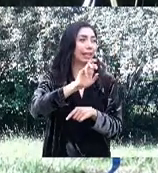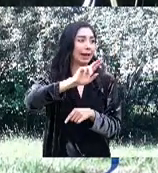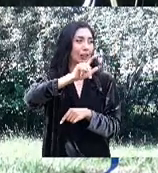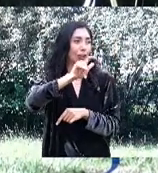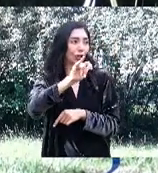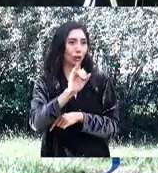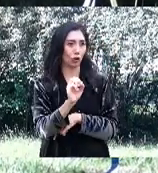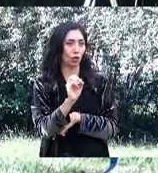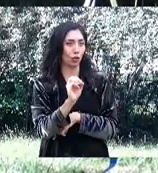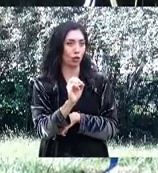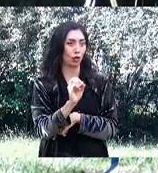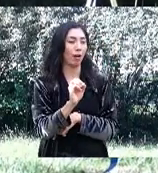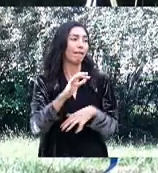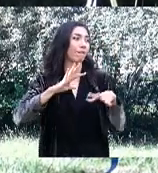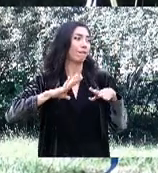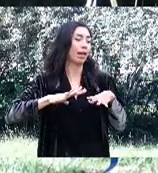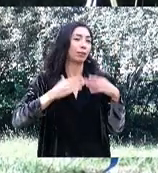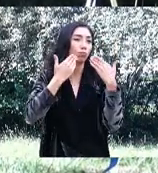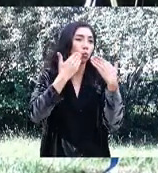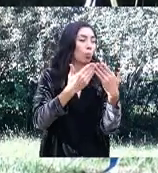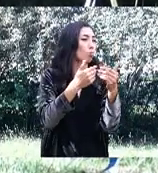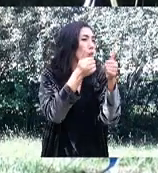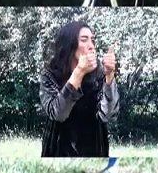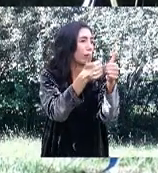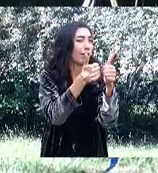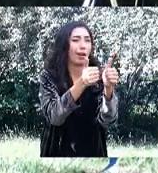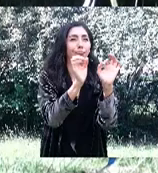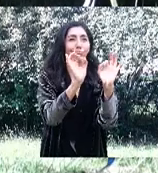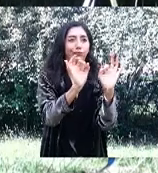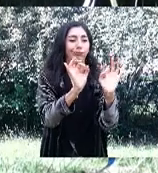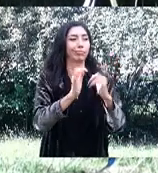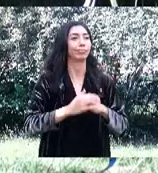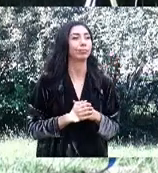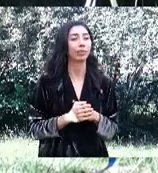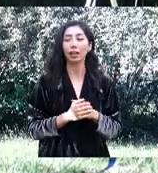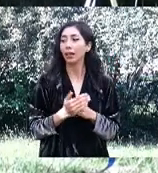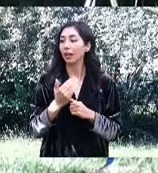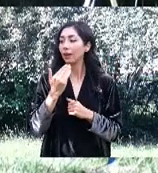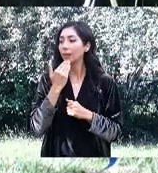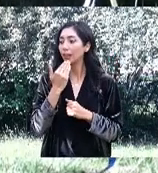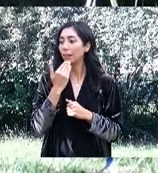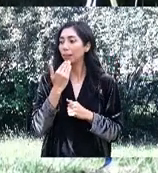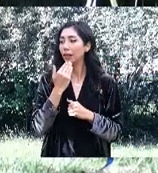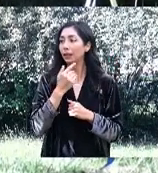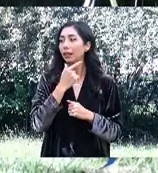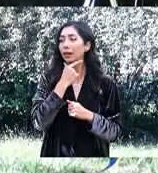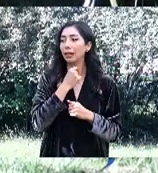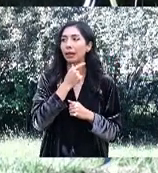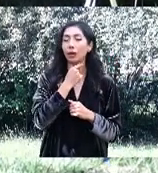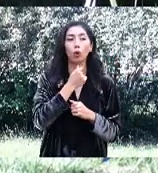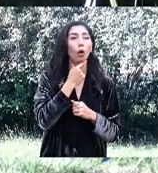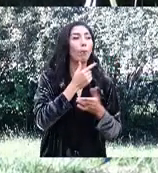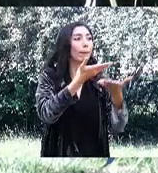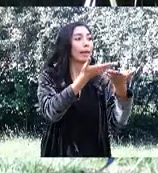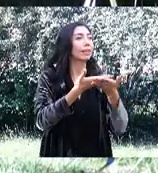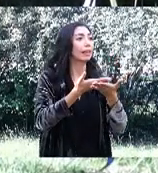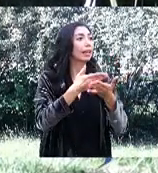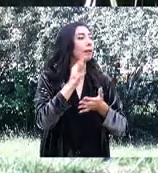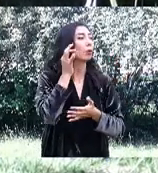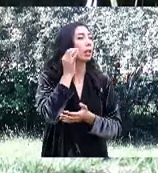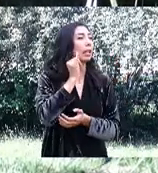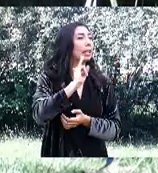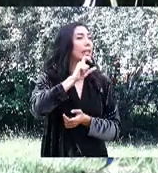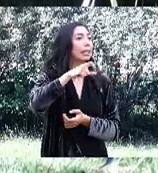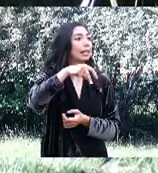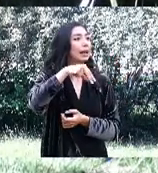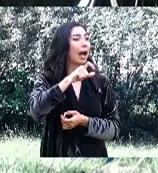felicitamos por lo bien que resultó eh También quiero pedirle a ignacia biskupovic que levante la mano por favor que